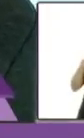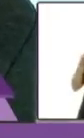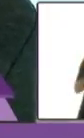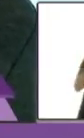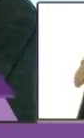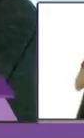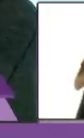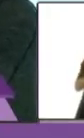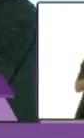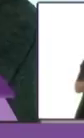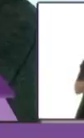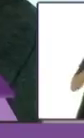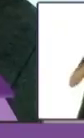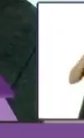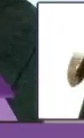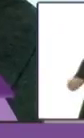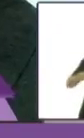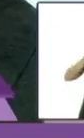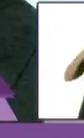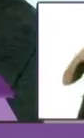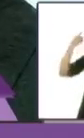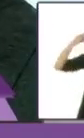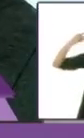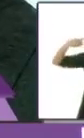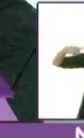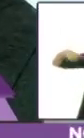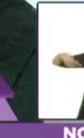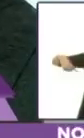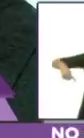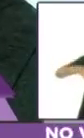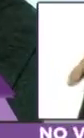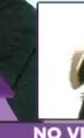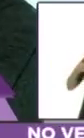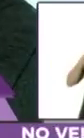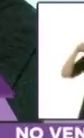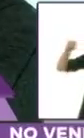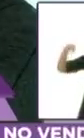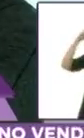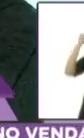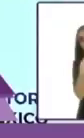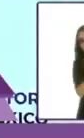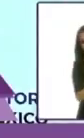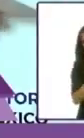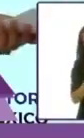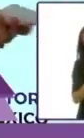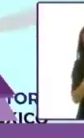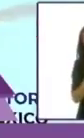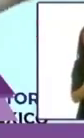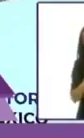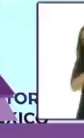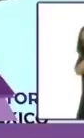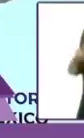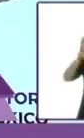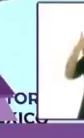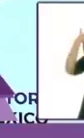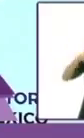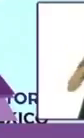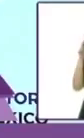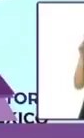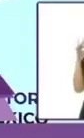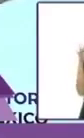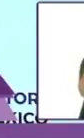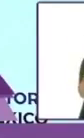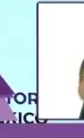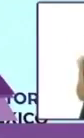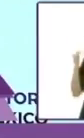fue funcionaria del gobierno de Marcelo Ebrard, del que ahora renegó en este debate de candidatos a la jefatura